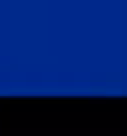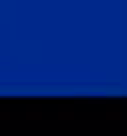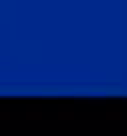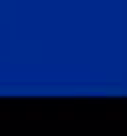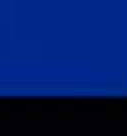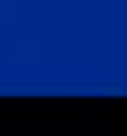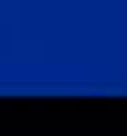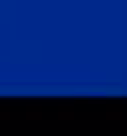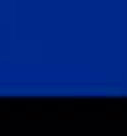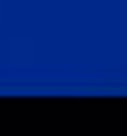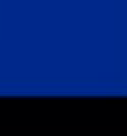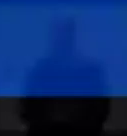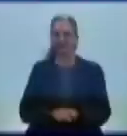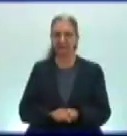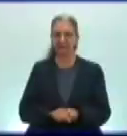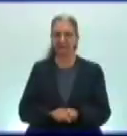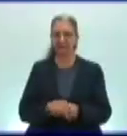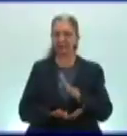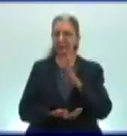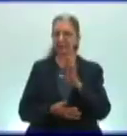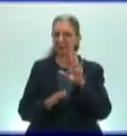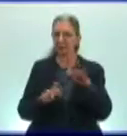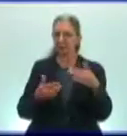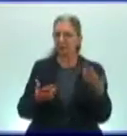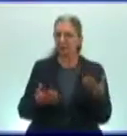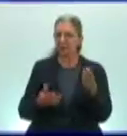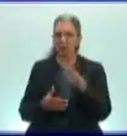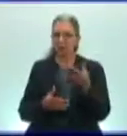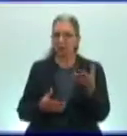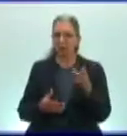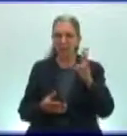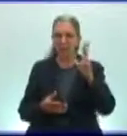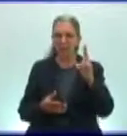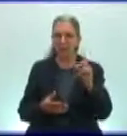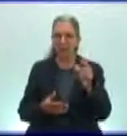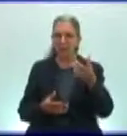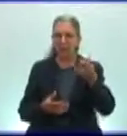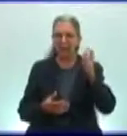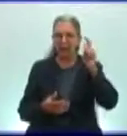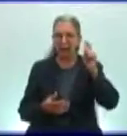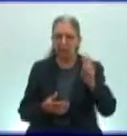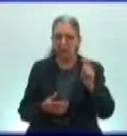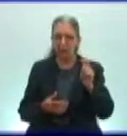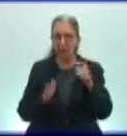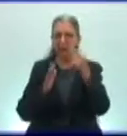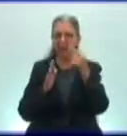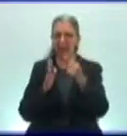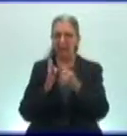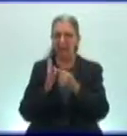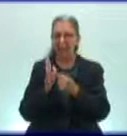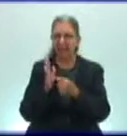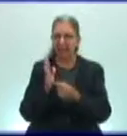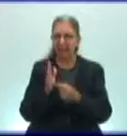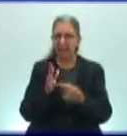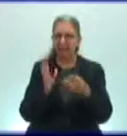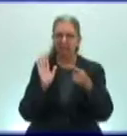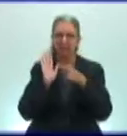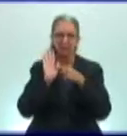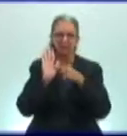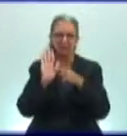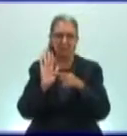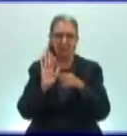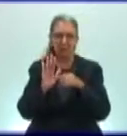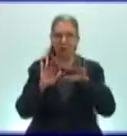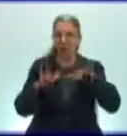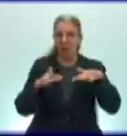Como inciso B, ¿qué les dicen? ¿Cuál será el número atómico del elemento representado? ¿Y cuál es su